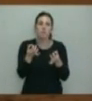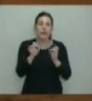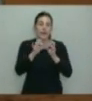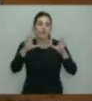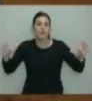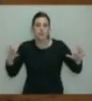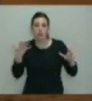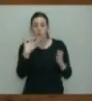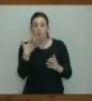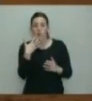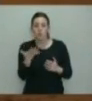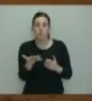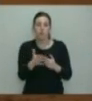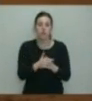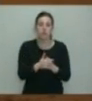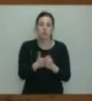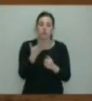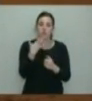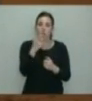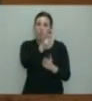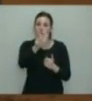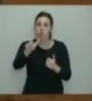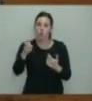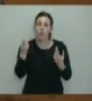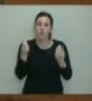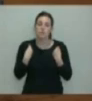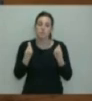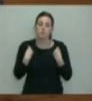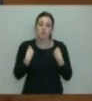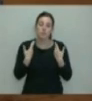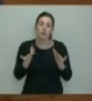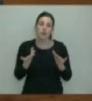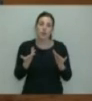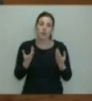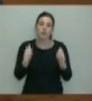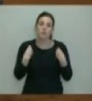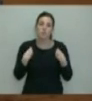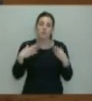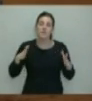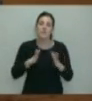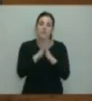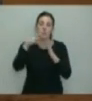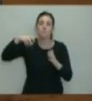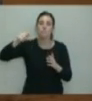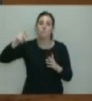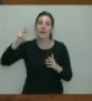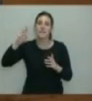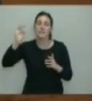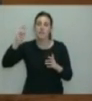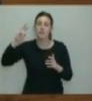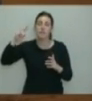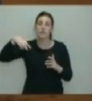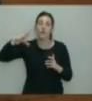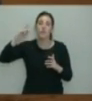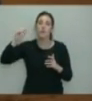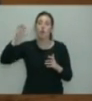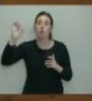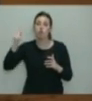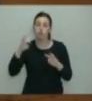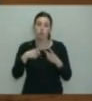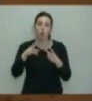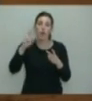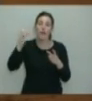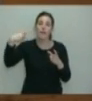le garantizamos a los habitantes de San Martín de Oscos o a los de